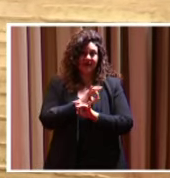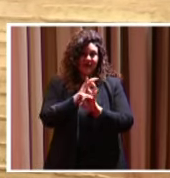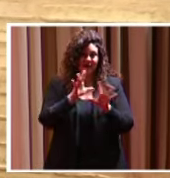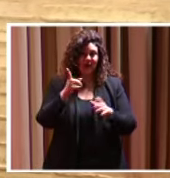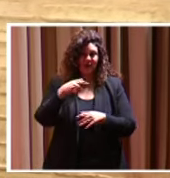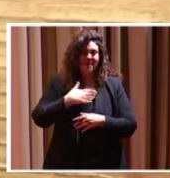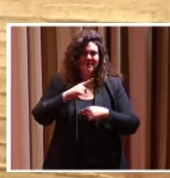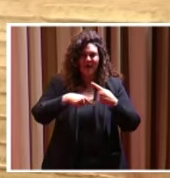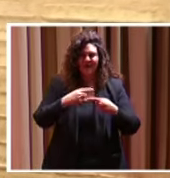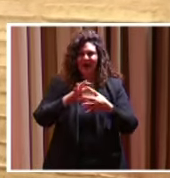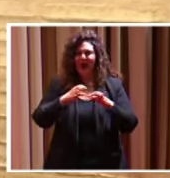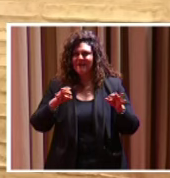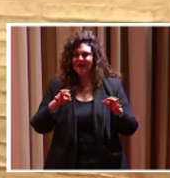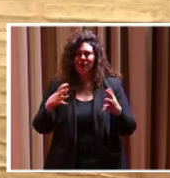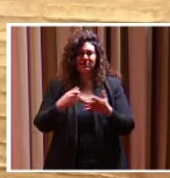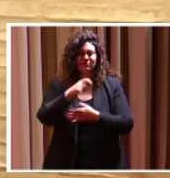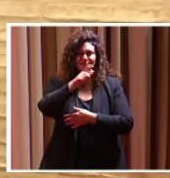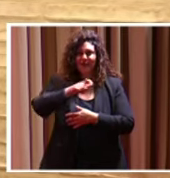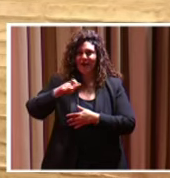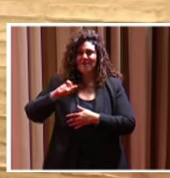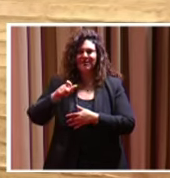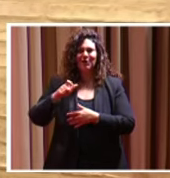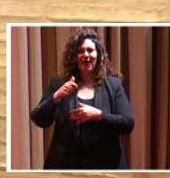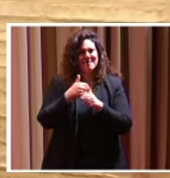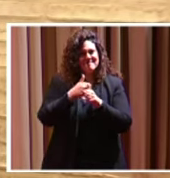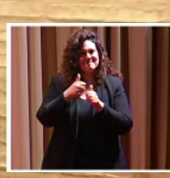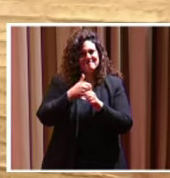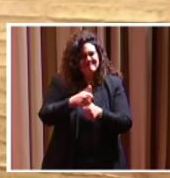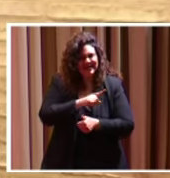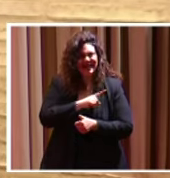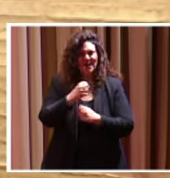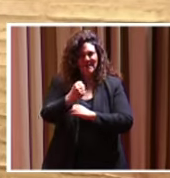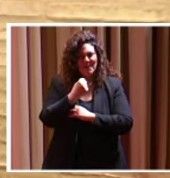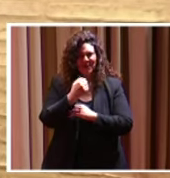a mi familia, a mis amigos, a toda la gente que me sigue, que me apoya.